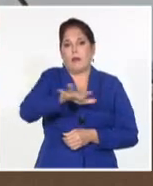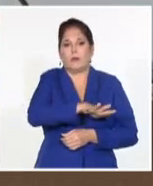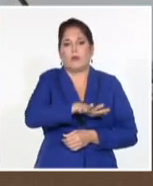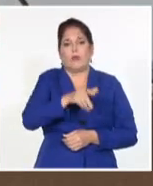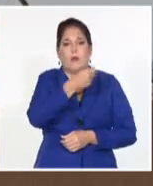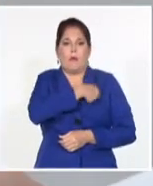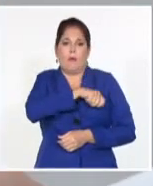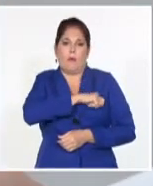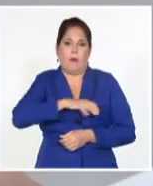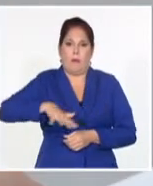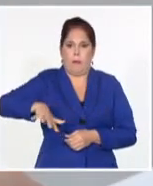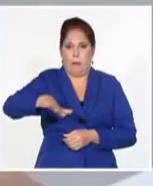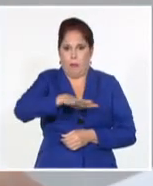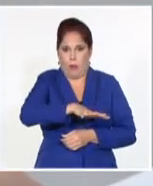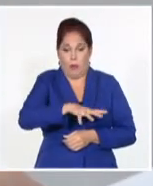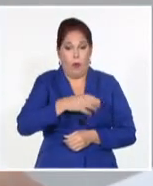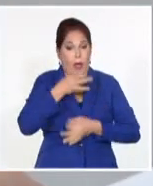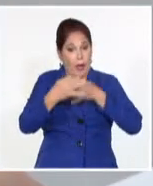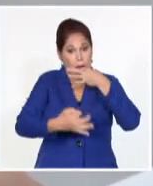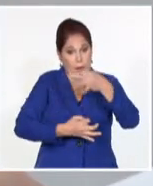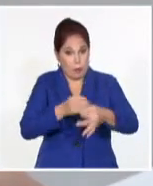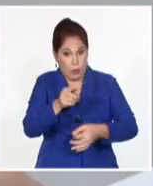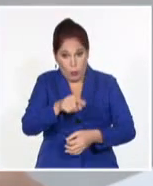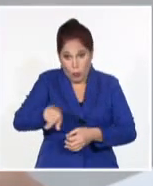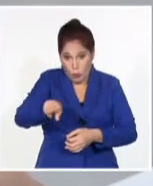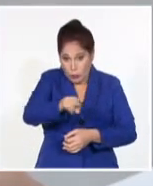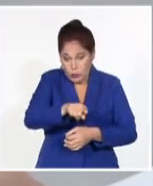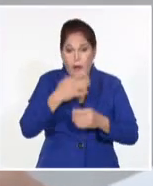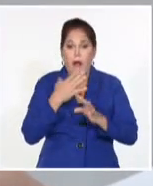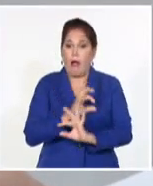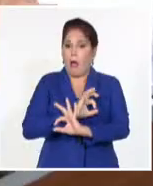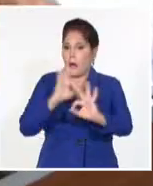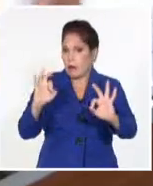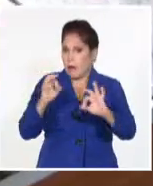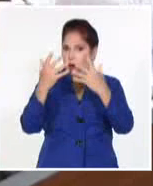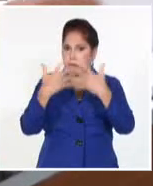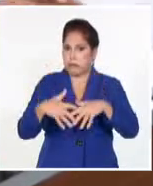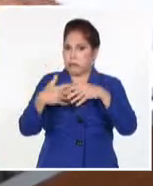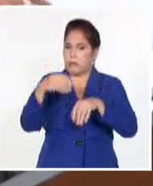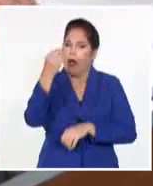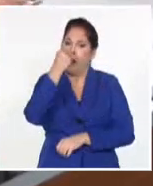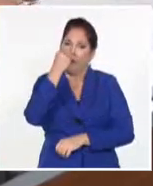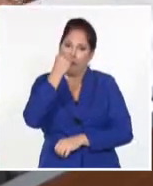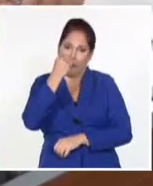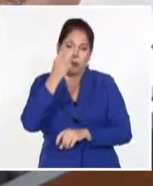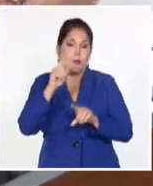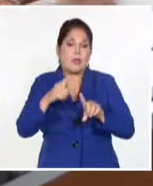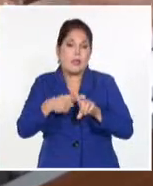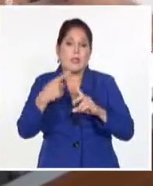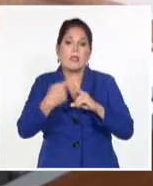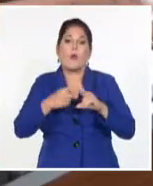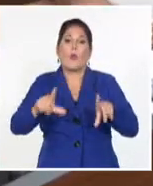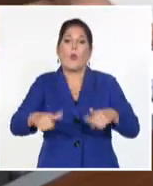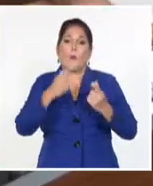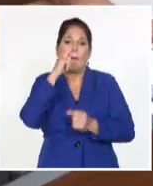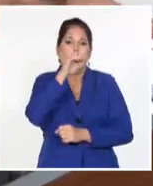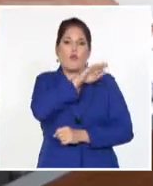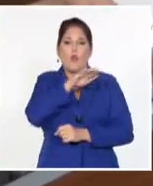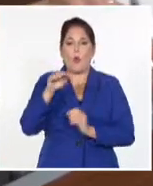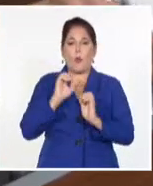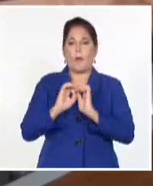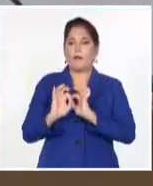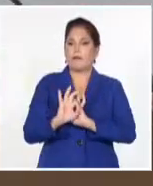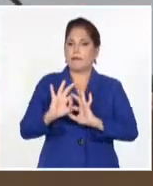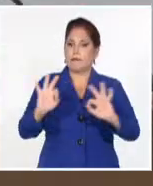suministros. Hizo énfasis, además, en la calidad en la elaboración de los alimentos y el cumplimiento de las normas de higiene en